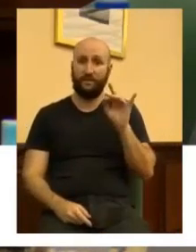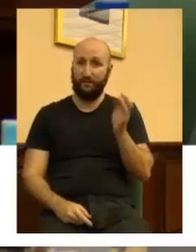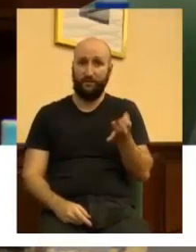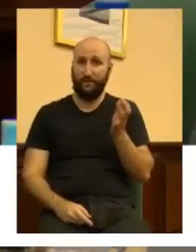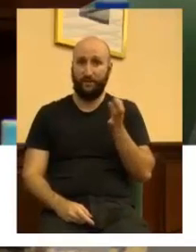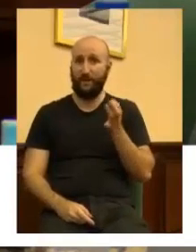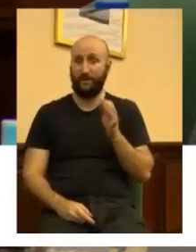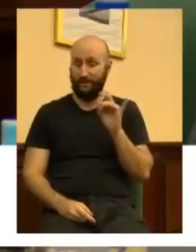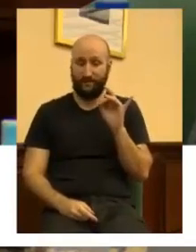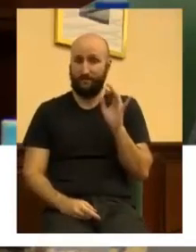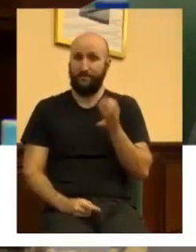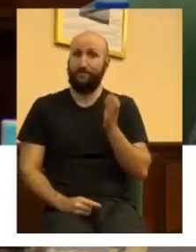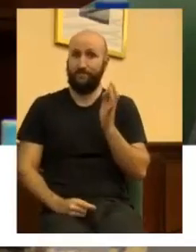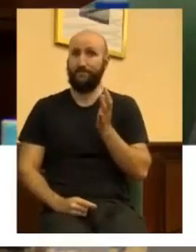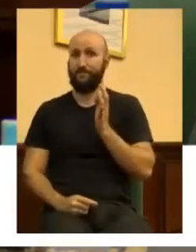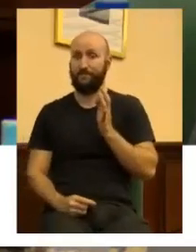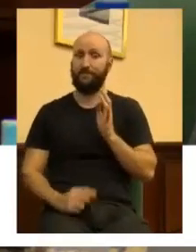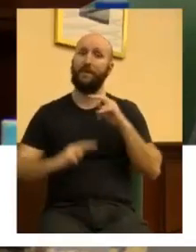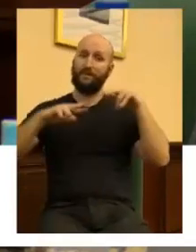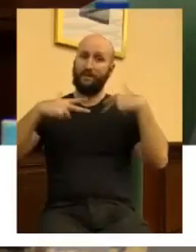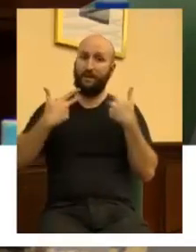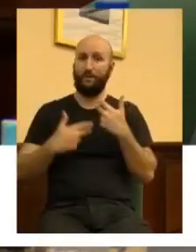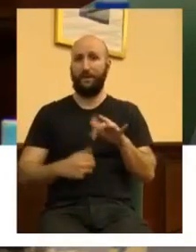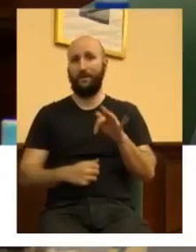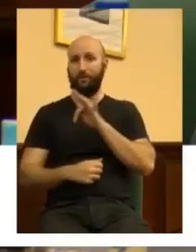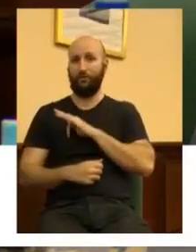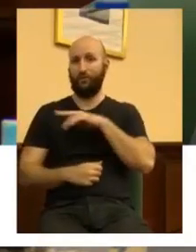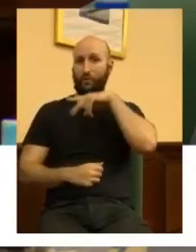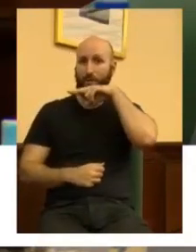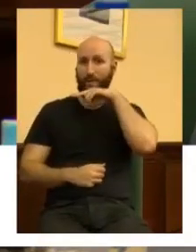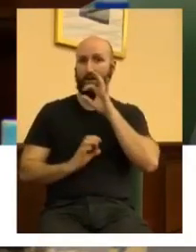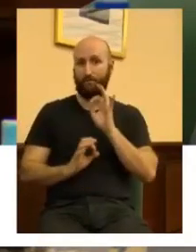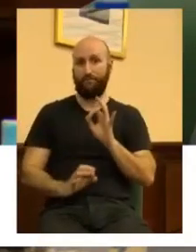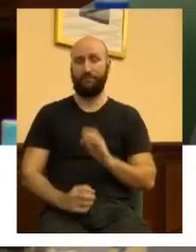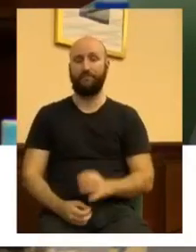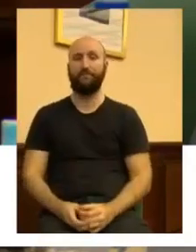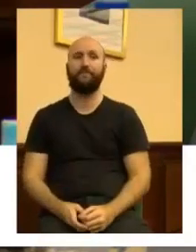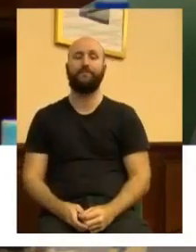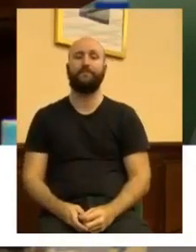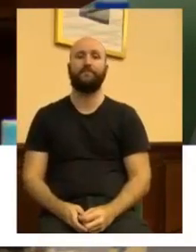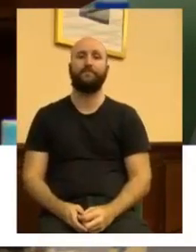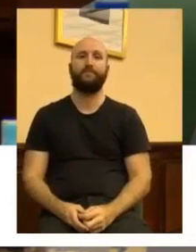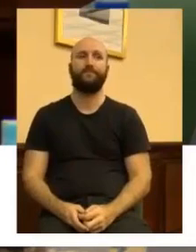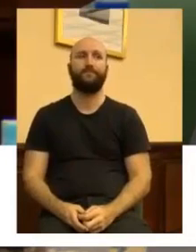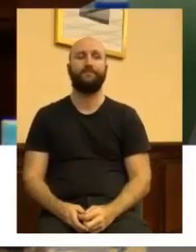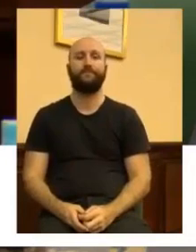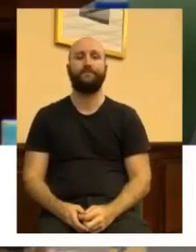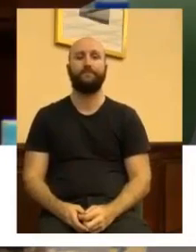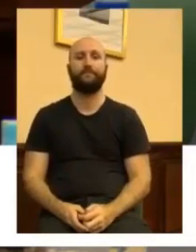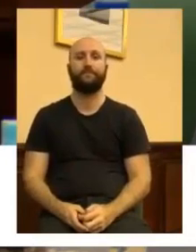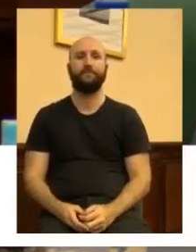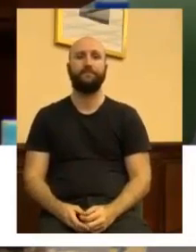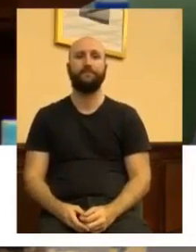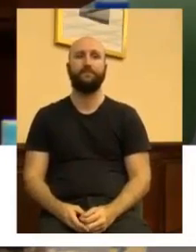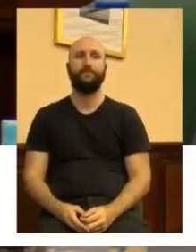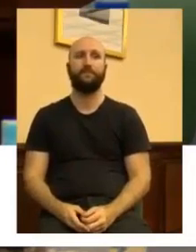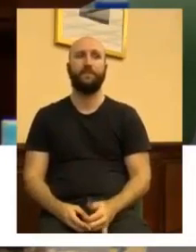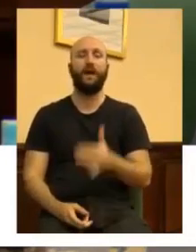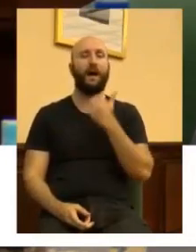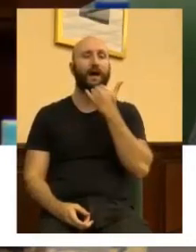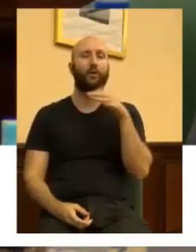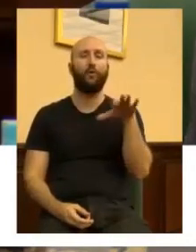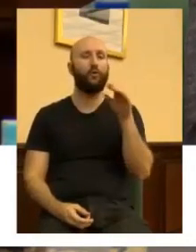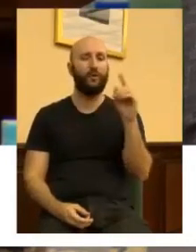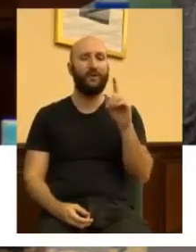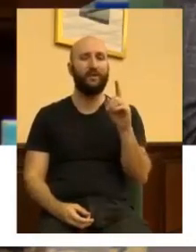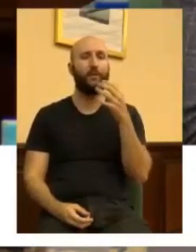sí, señora Guerrero, y déjeme hacer por uso favor de mi tiempo de turno. Yo lo que no entiendo es que se